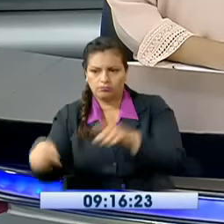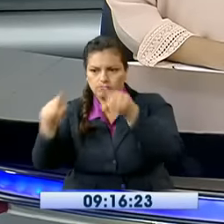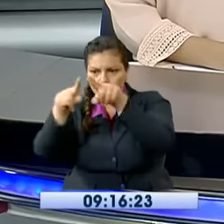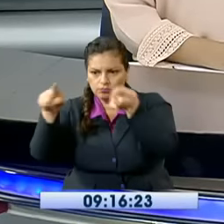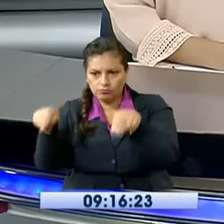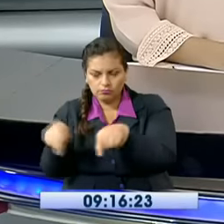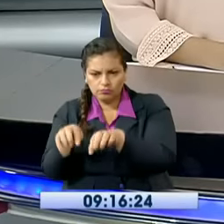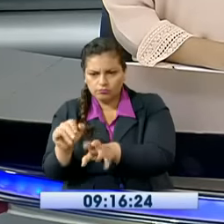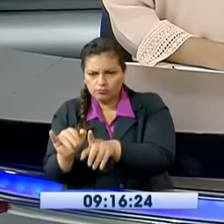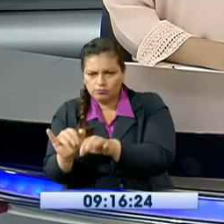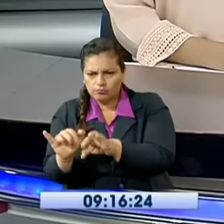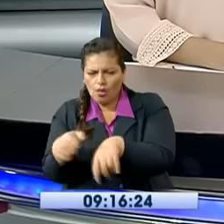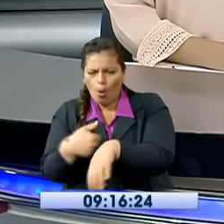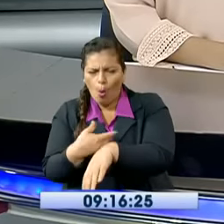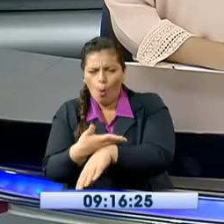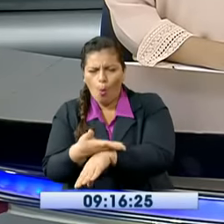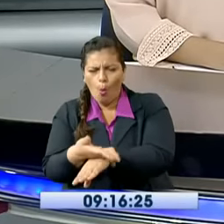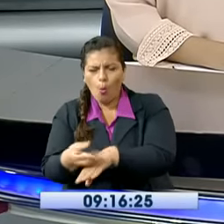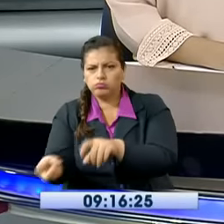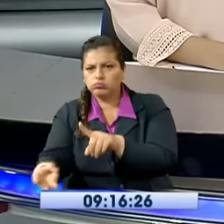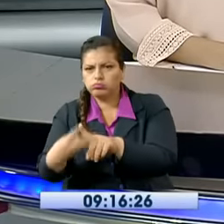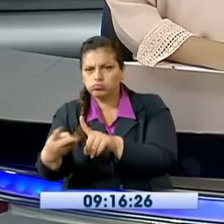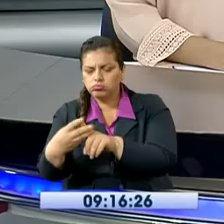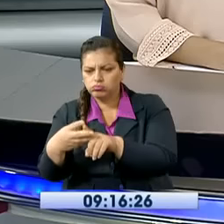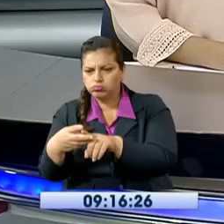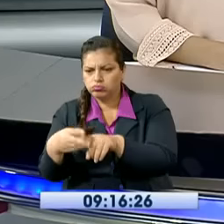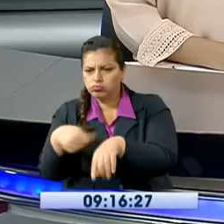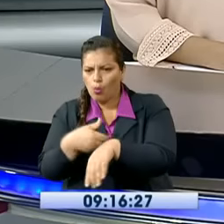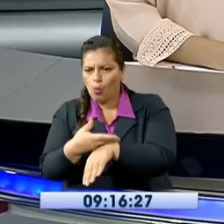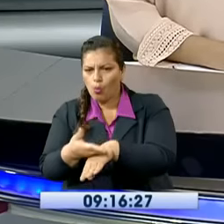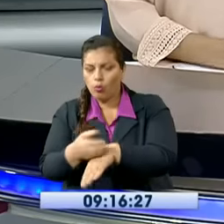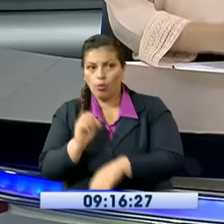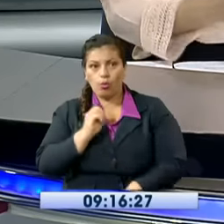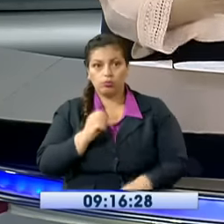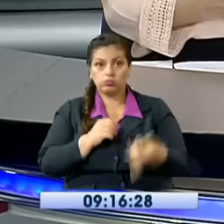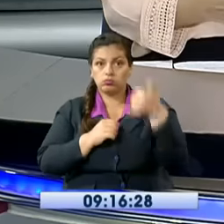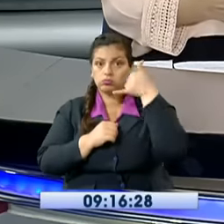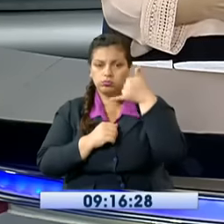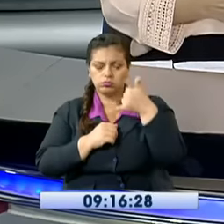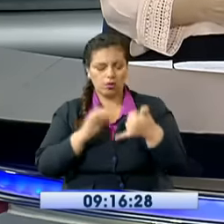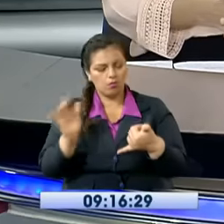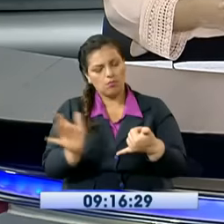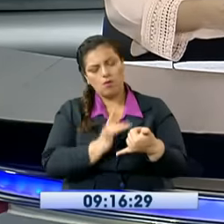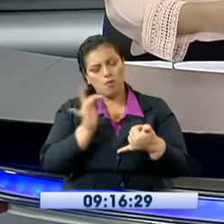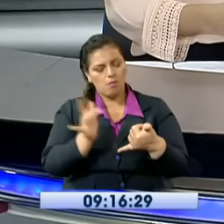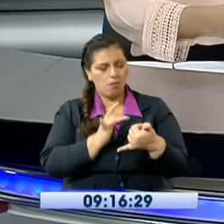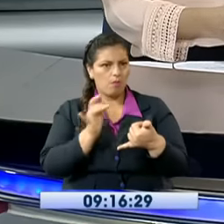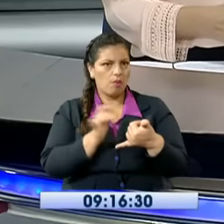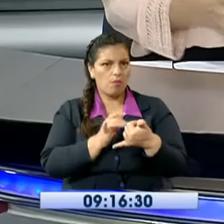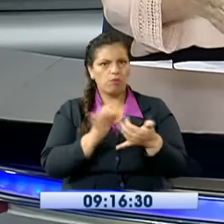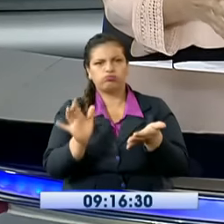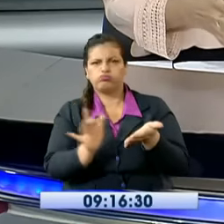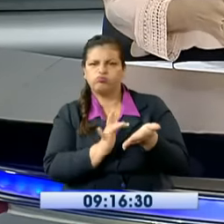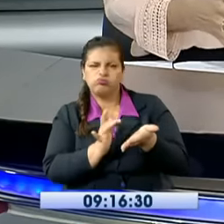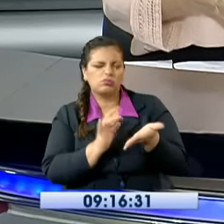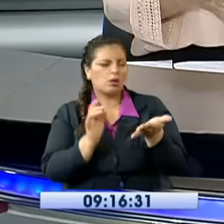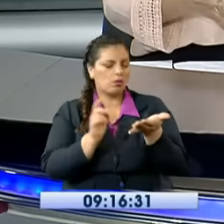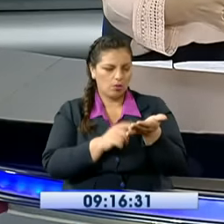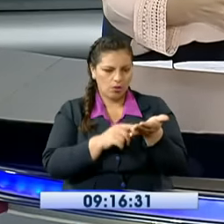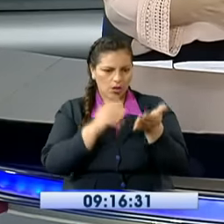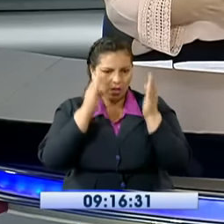sus hijos le dan al internet, vea el siguiente reportaje. Donde expertos nos explican cómo monitorear